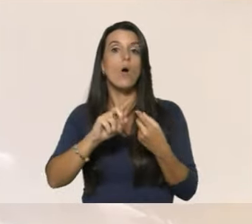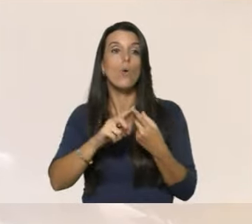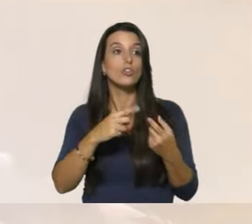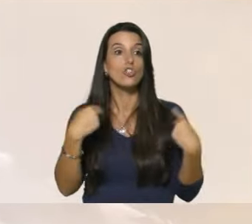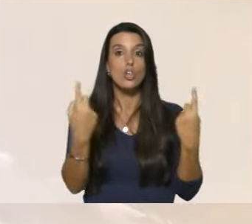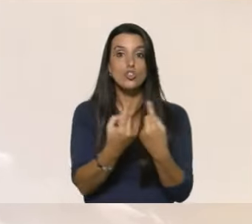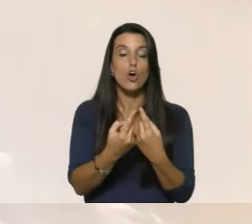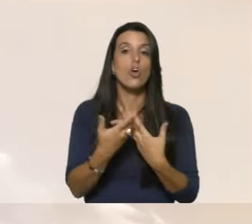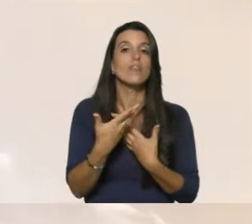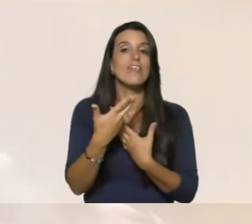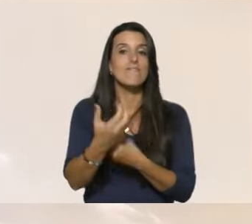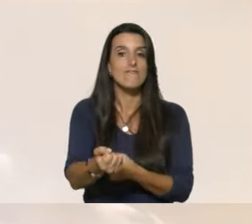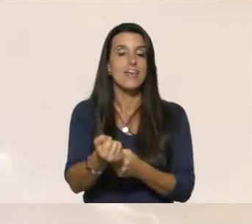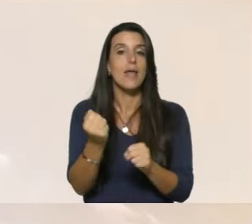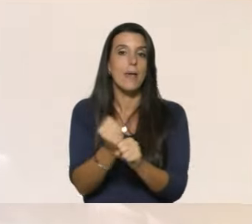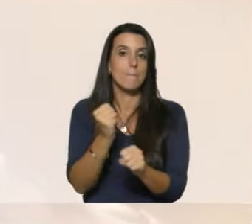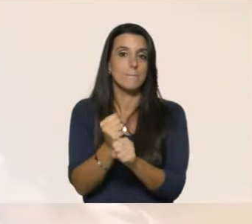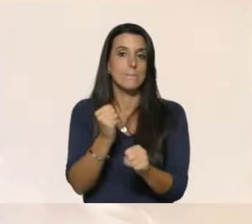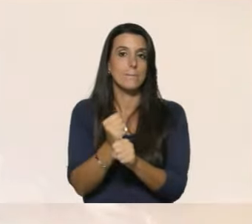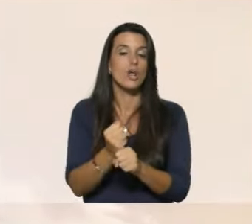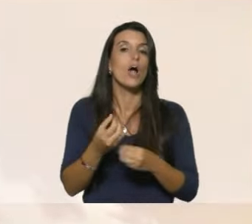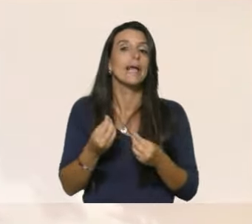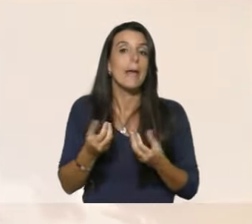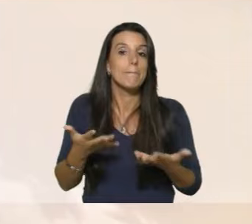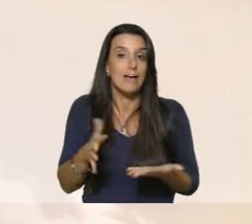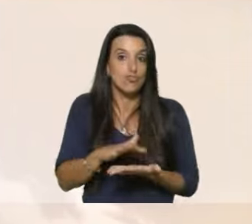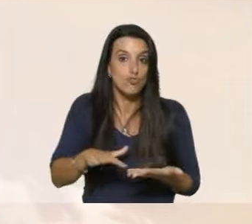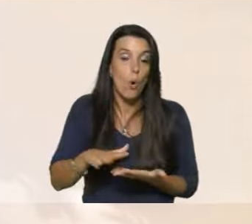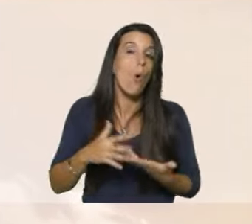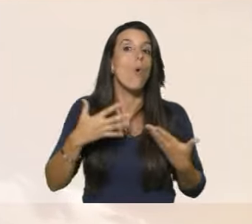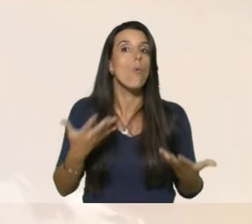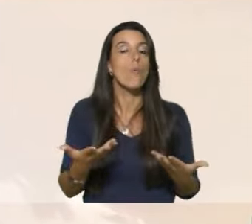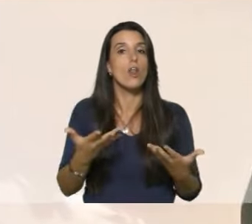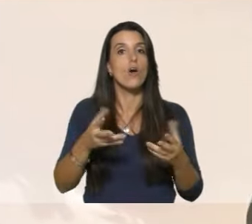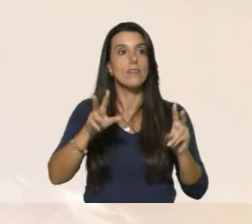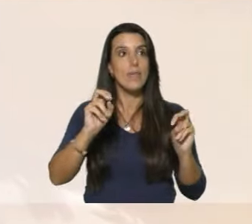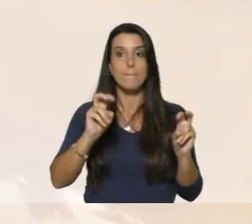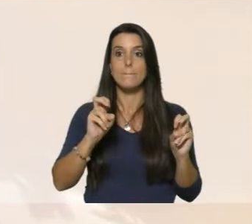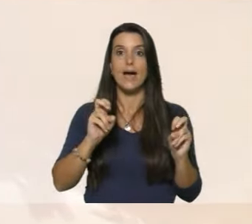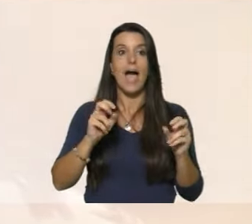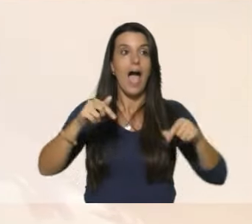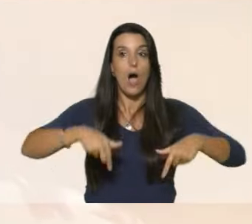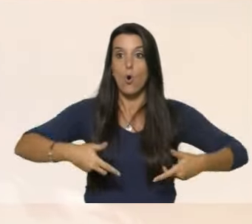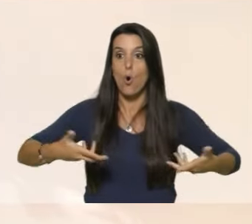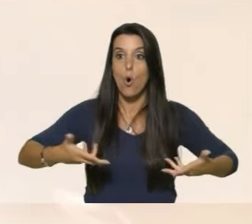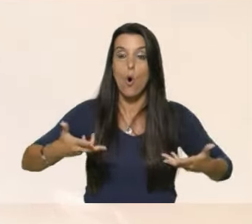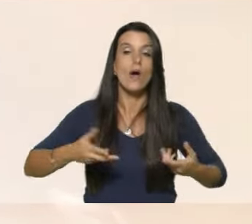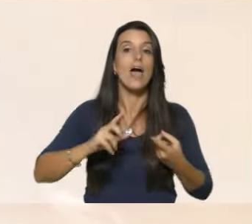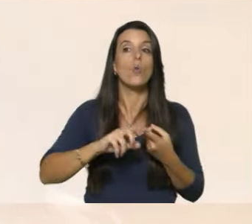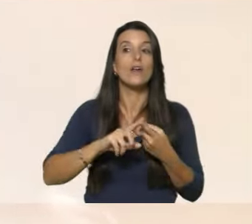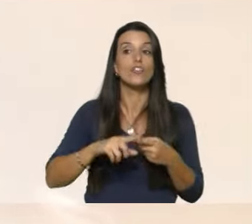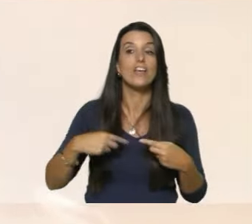es que se defienda el empleo lo que ha pasado es que las condiciones que tenemos hoy establecidas en los convenios